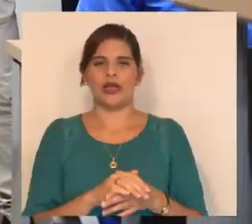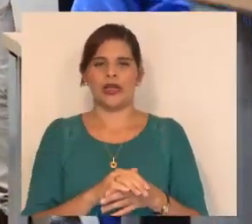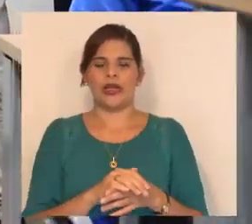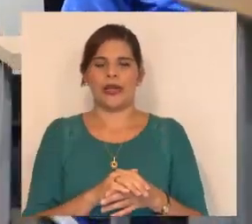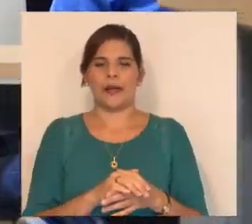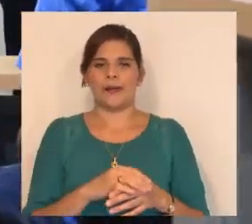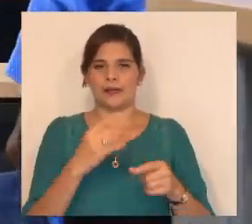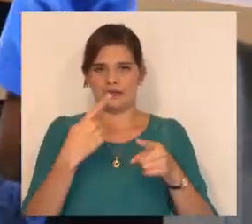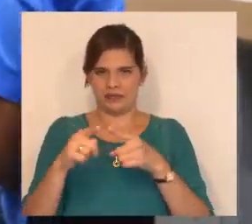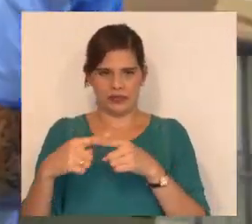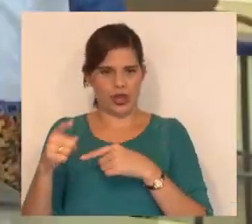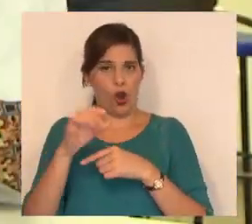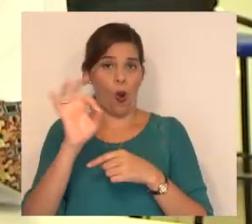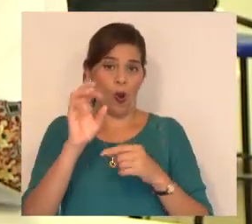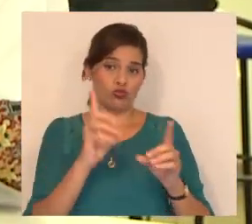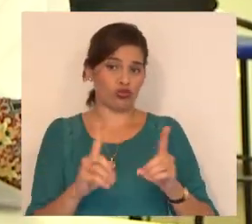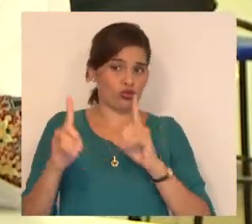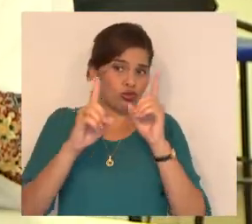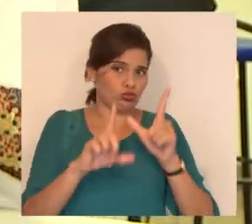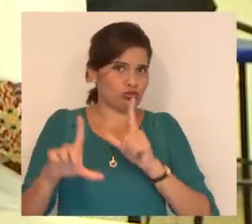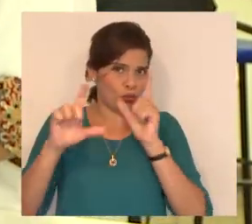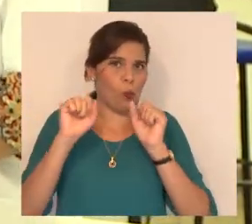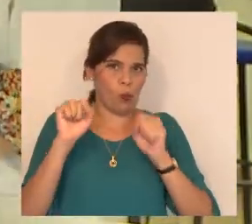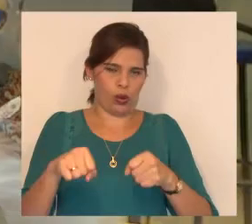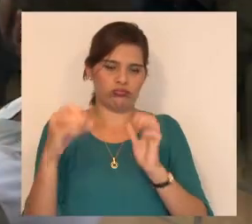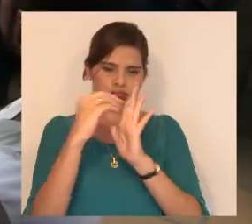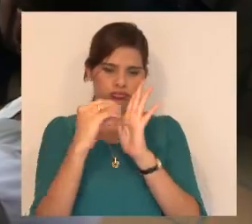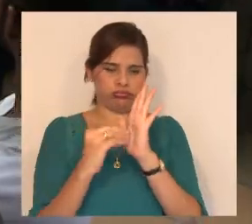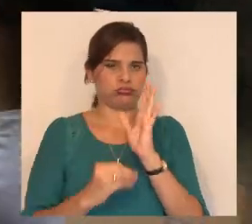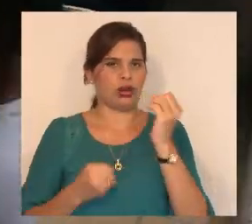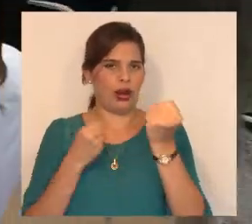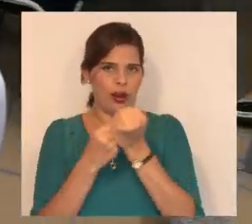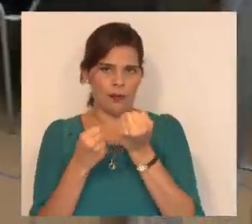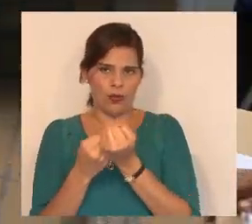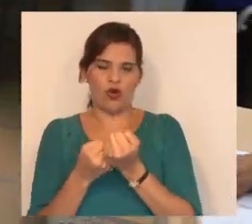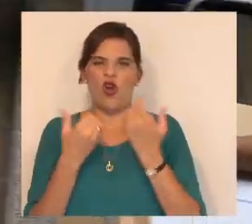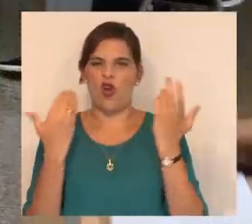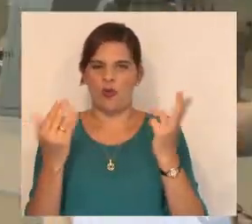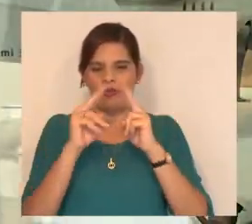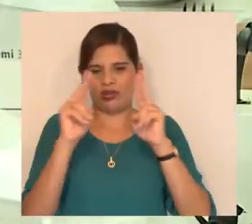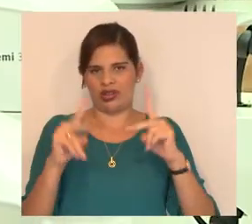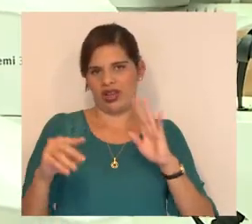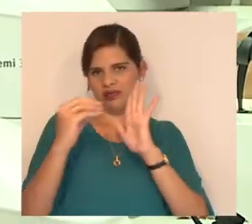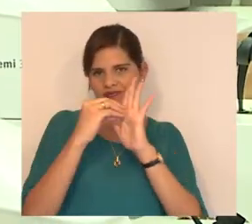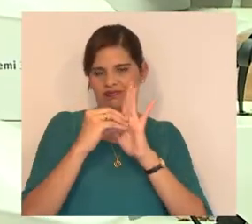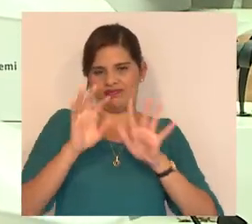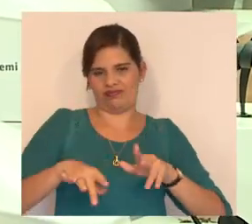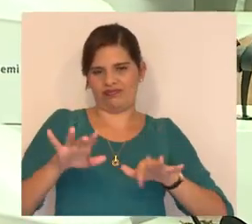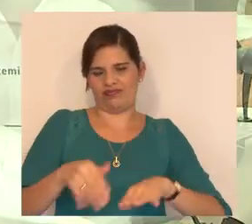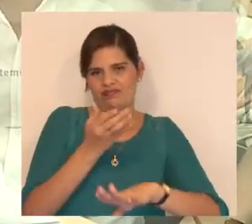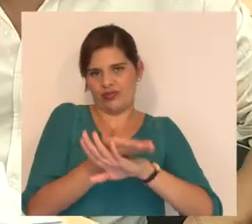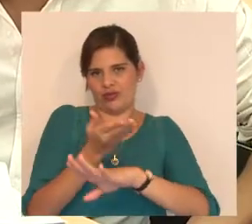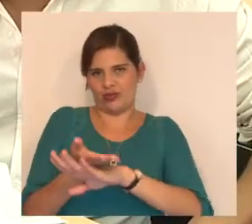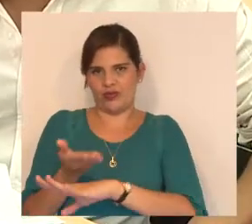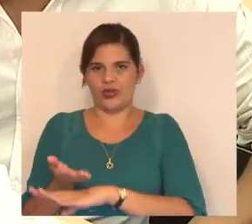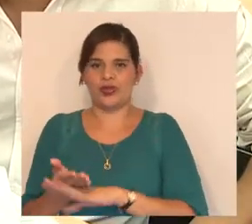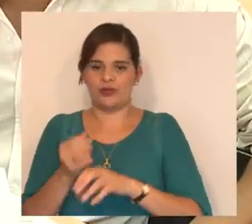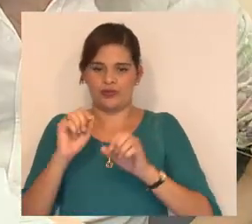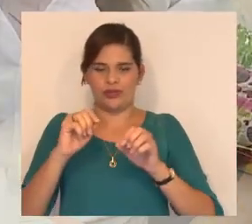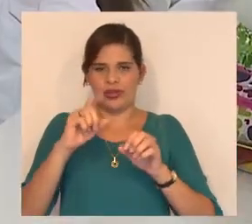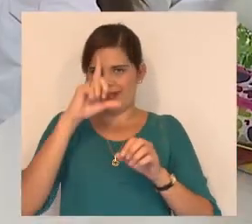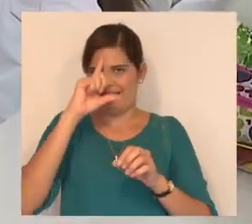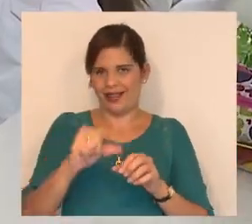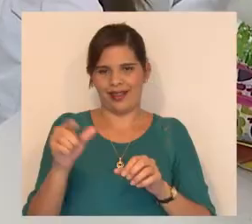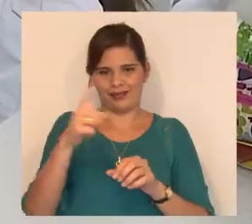51 programas académicos de la Universidad del Magdalena, tanto de pregrado como de posgrado, jugarán un papel muy importante en este proceso,